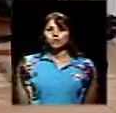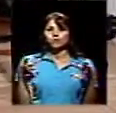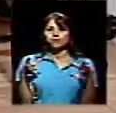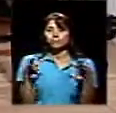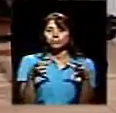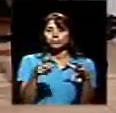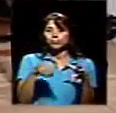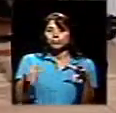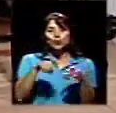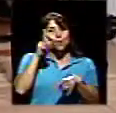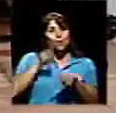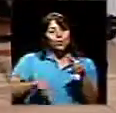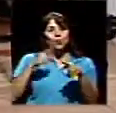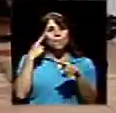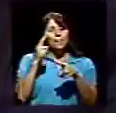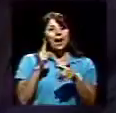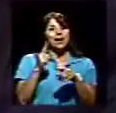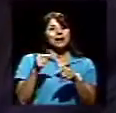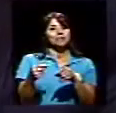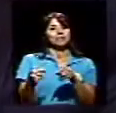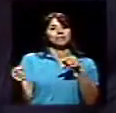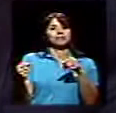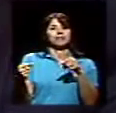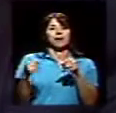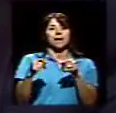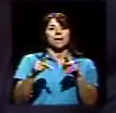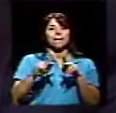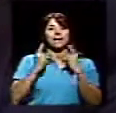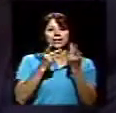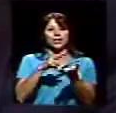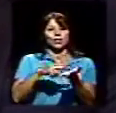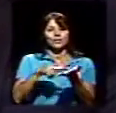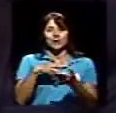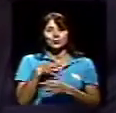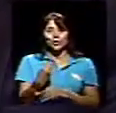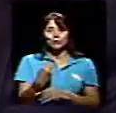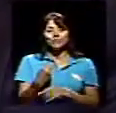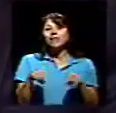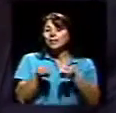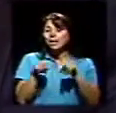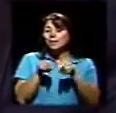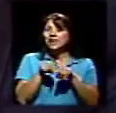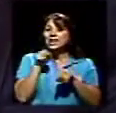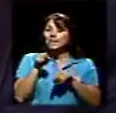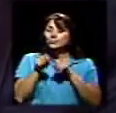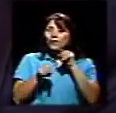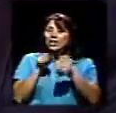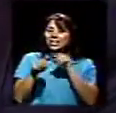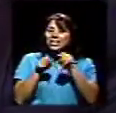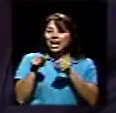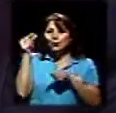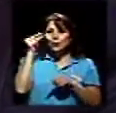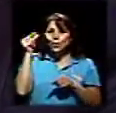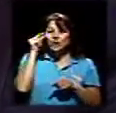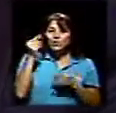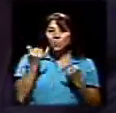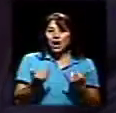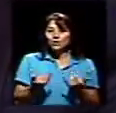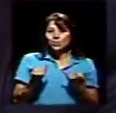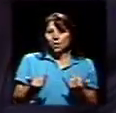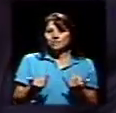para oponerse al Partido Liberación Nacional, y desde luego estaría criticando ácidamente el gobierno actual y